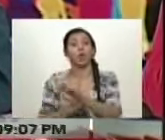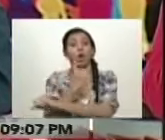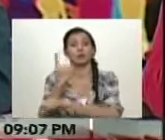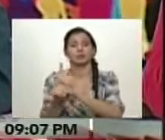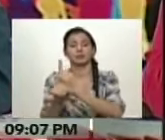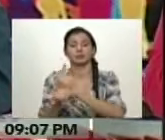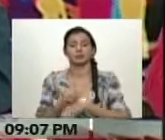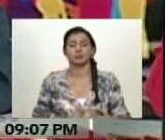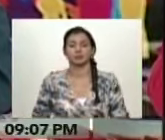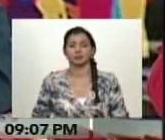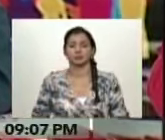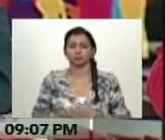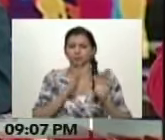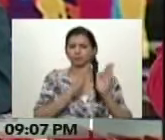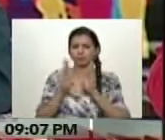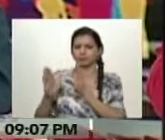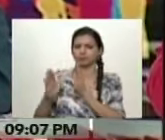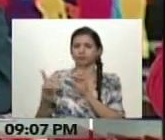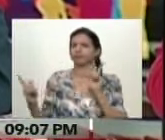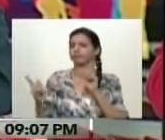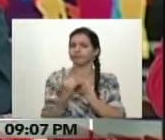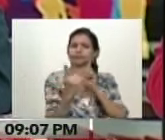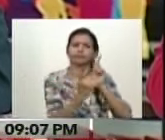para organizar gobernador con gobernador,